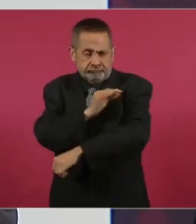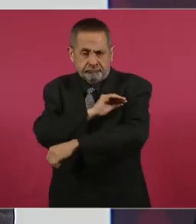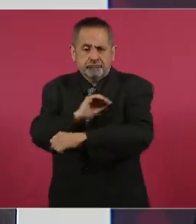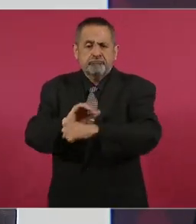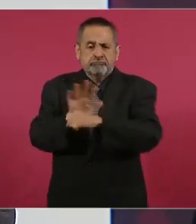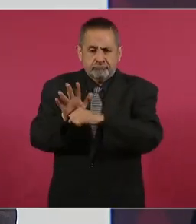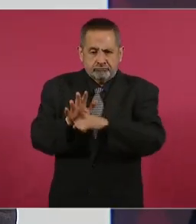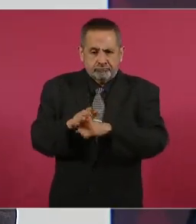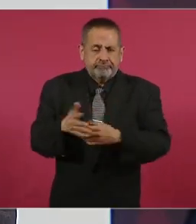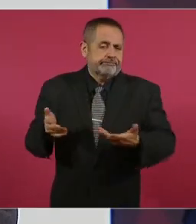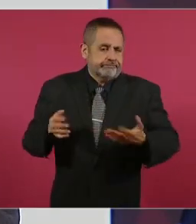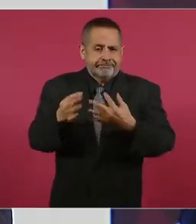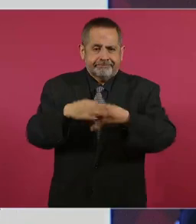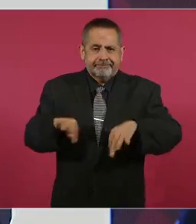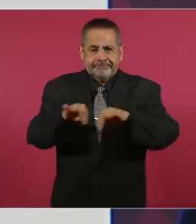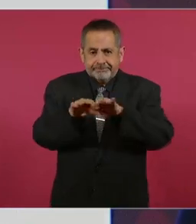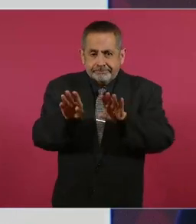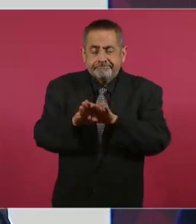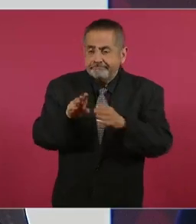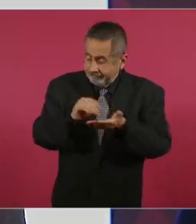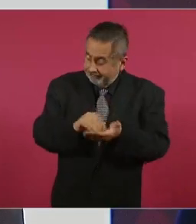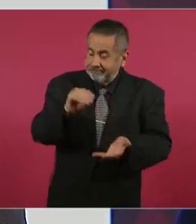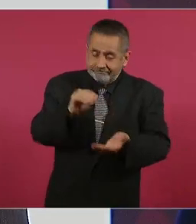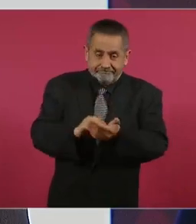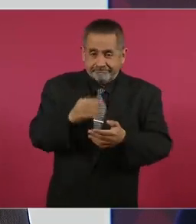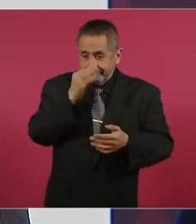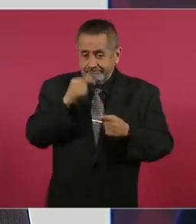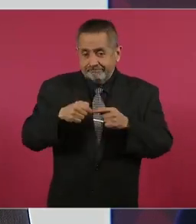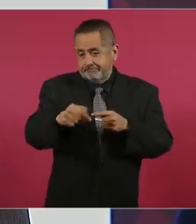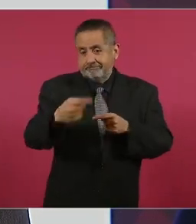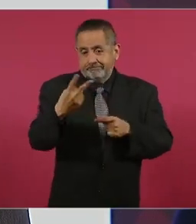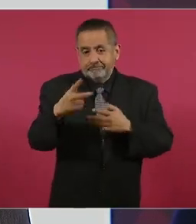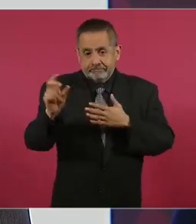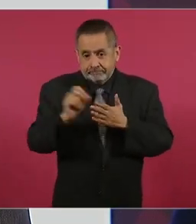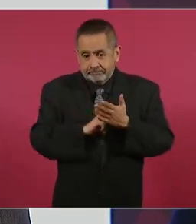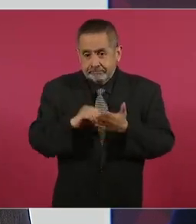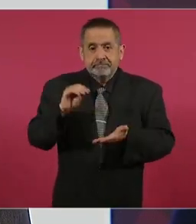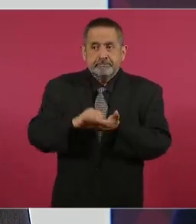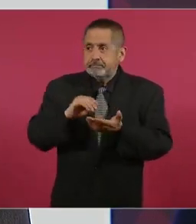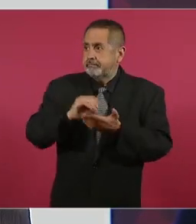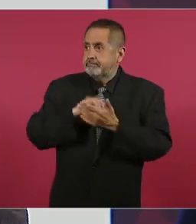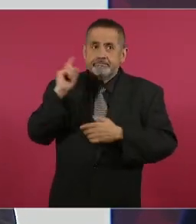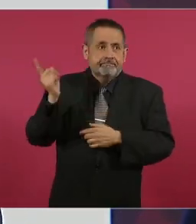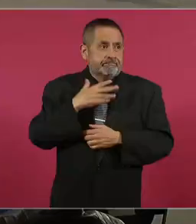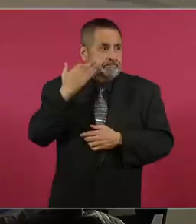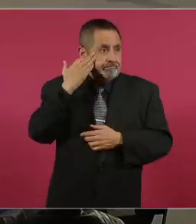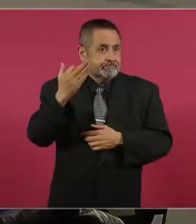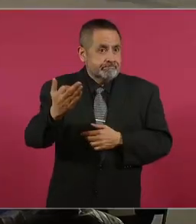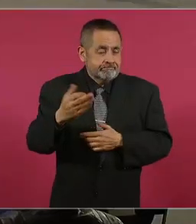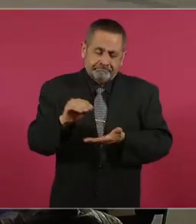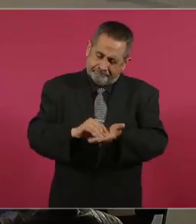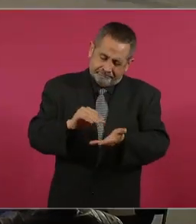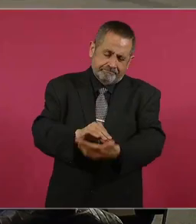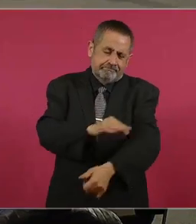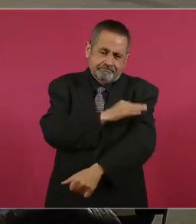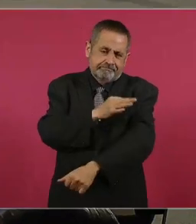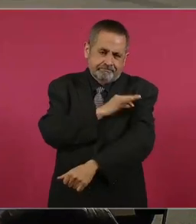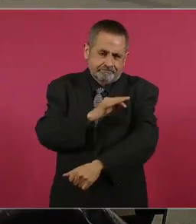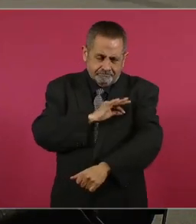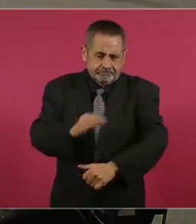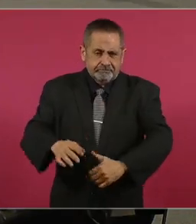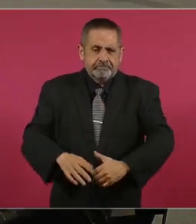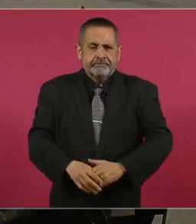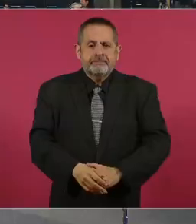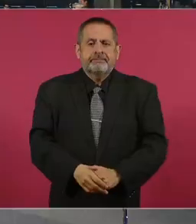Todavía es importante aún para los próximos dos meses que durará la época invernal. Muchas gracias.